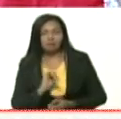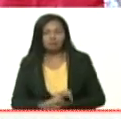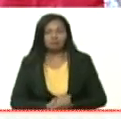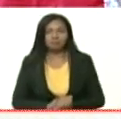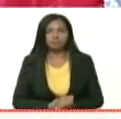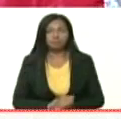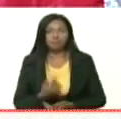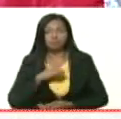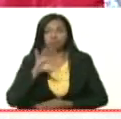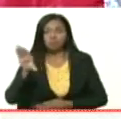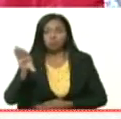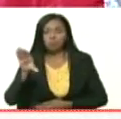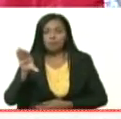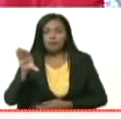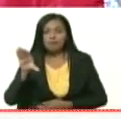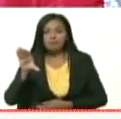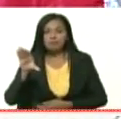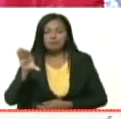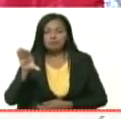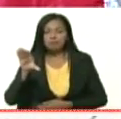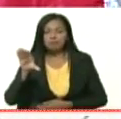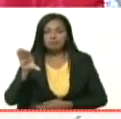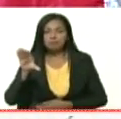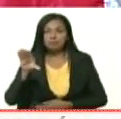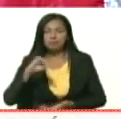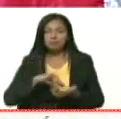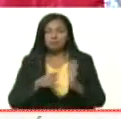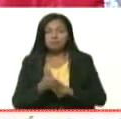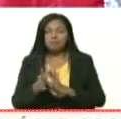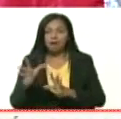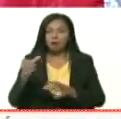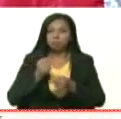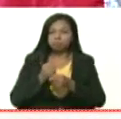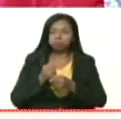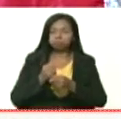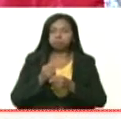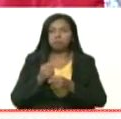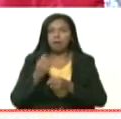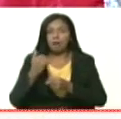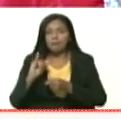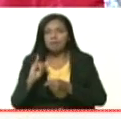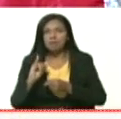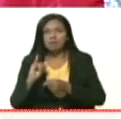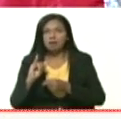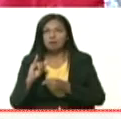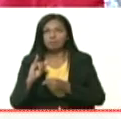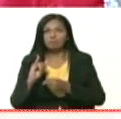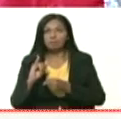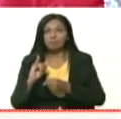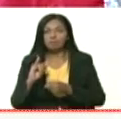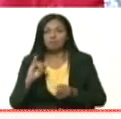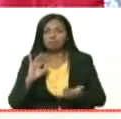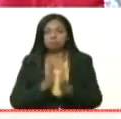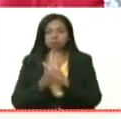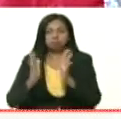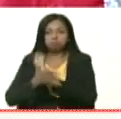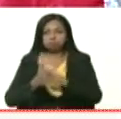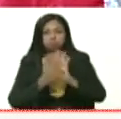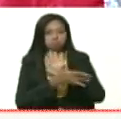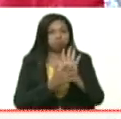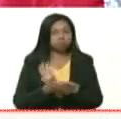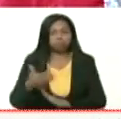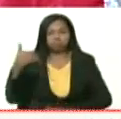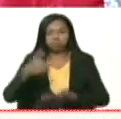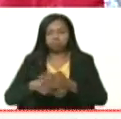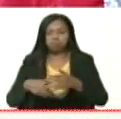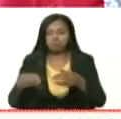Un país que estaba heredando el descuartizamiento que los